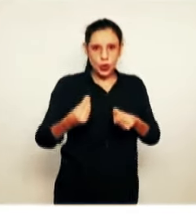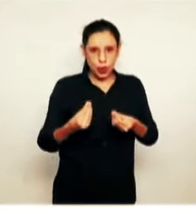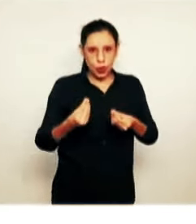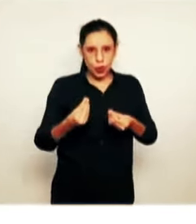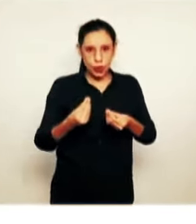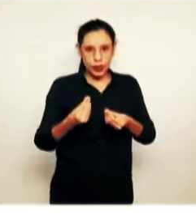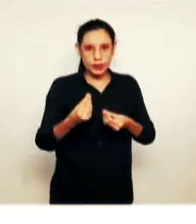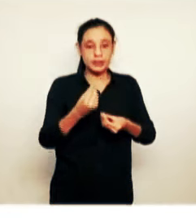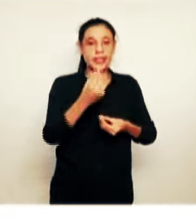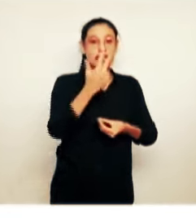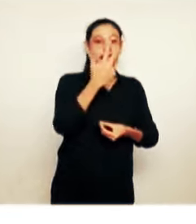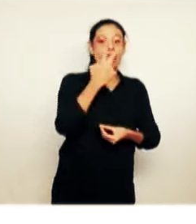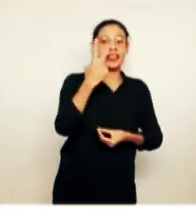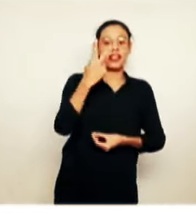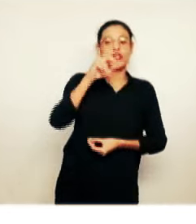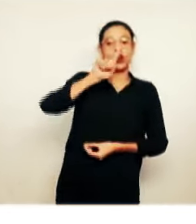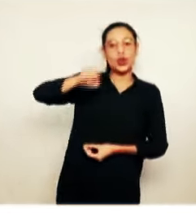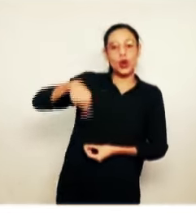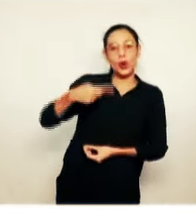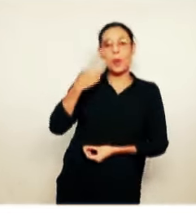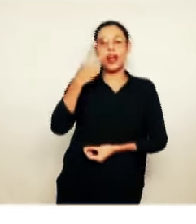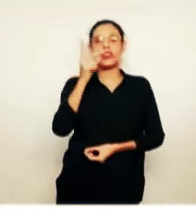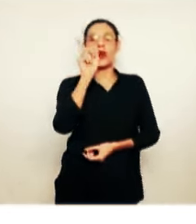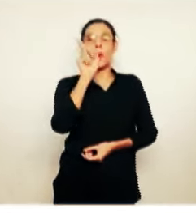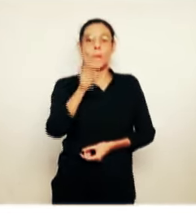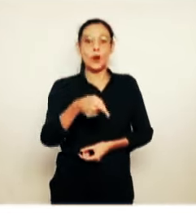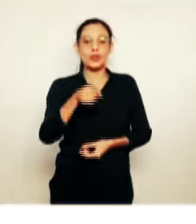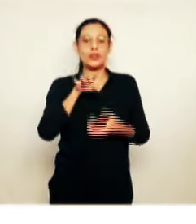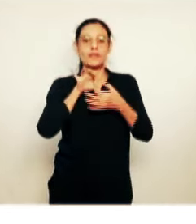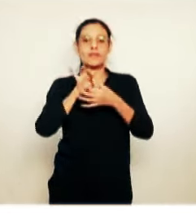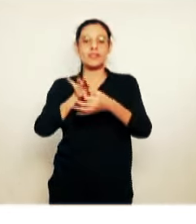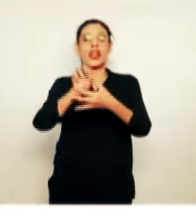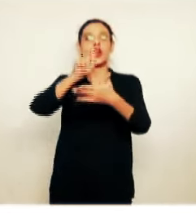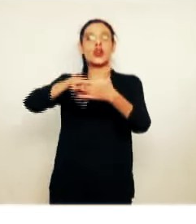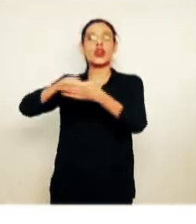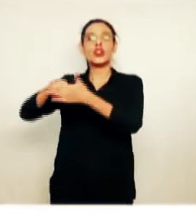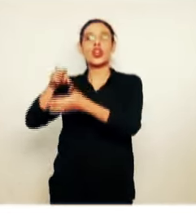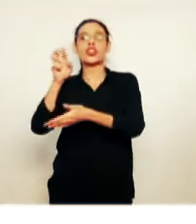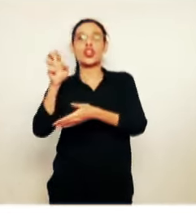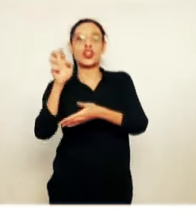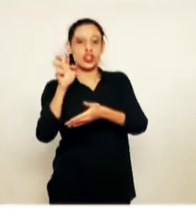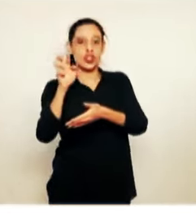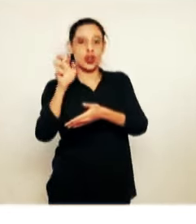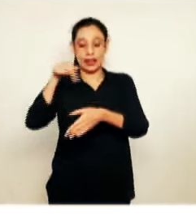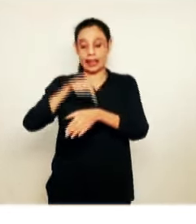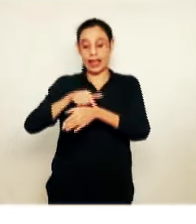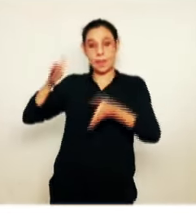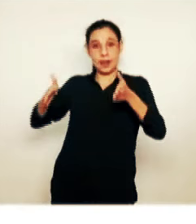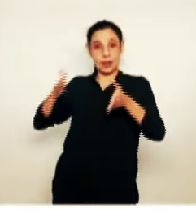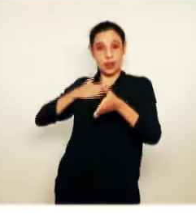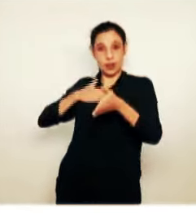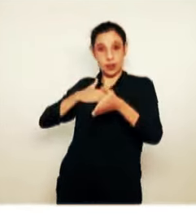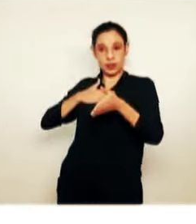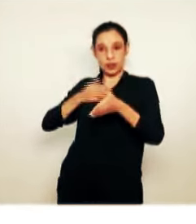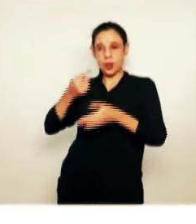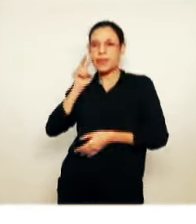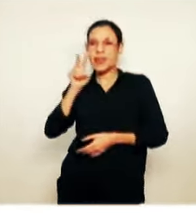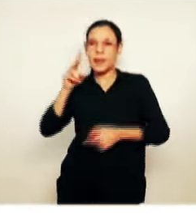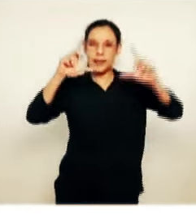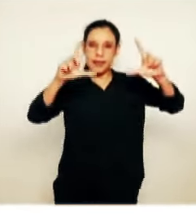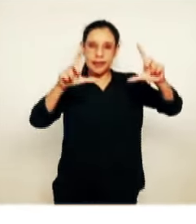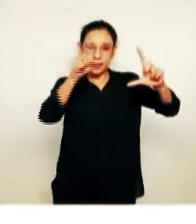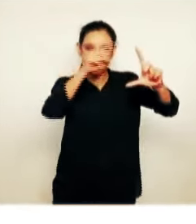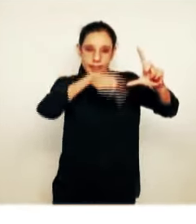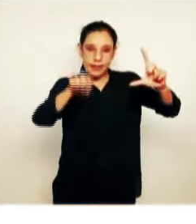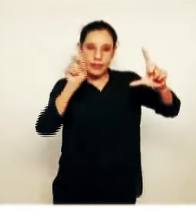un 32,2% de contratos en dólares generados en nuestro periodo. Pero como ustedes ven, la